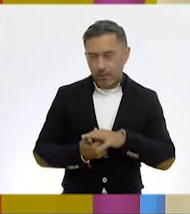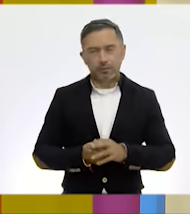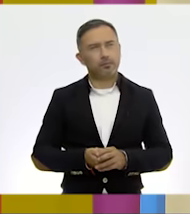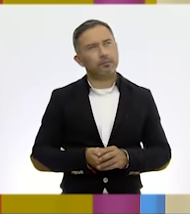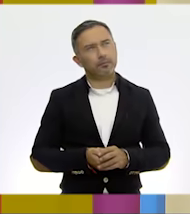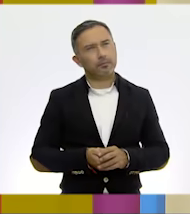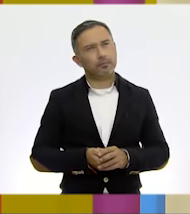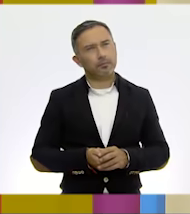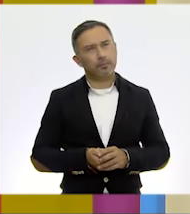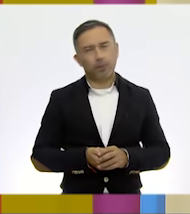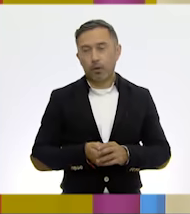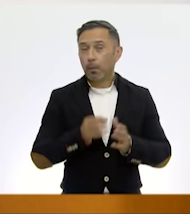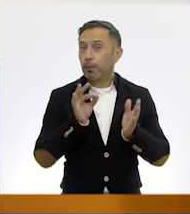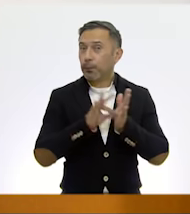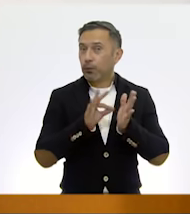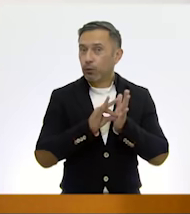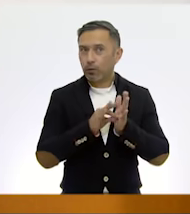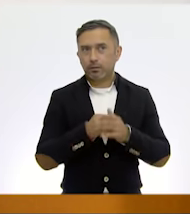¿Para ganar?